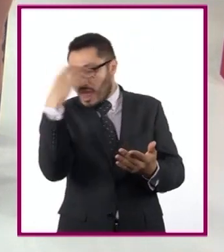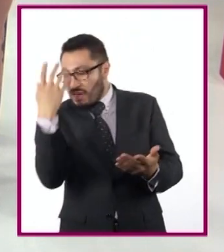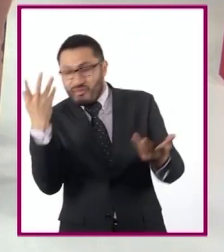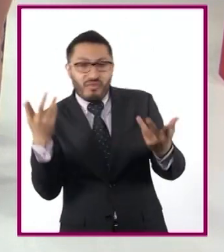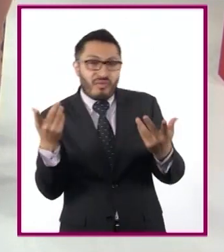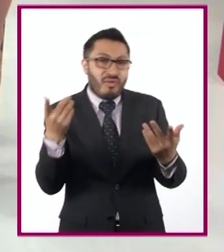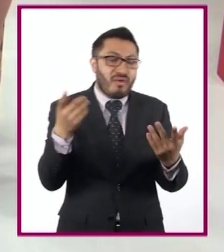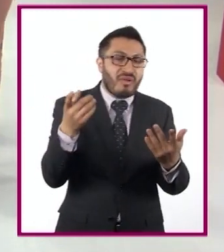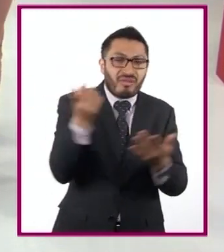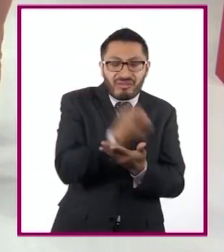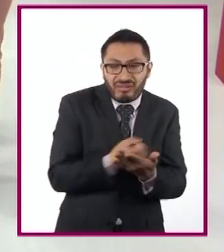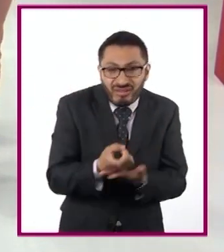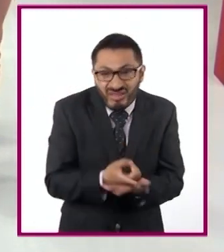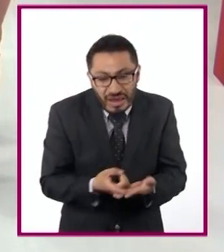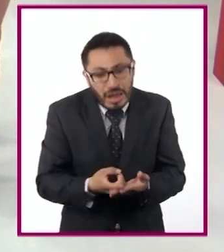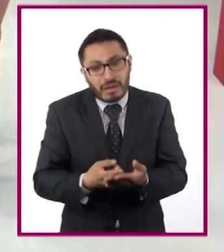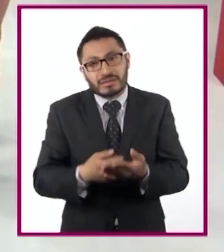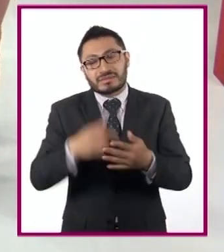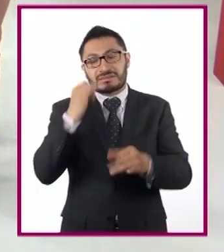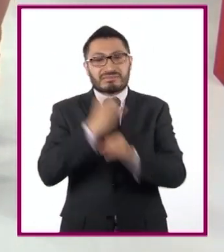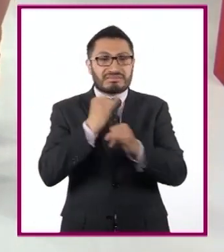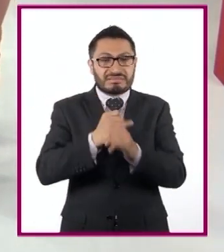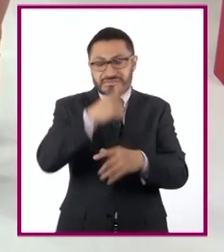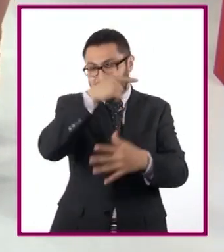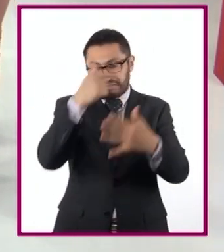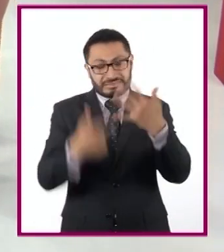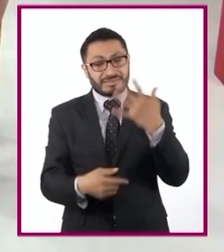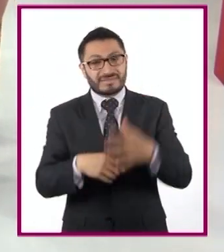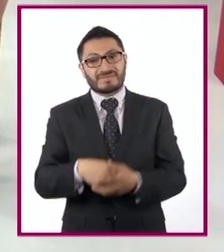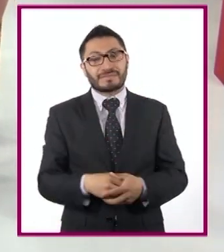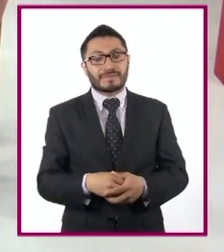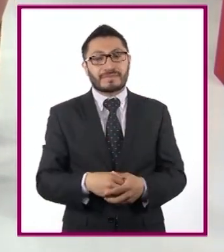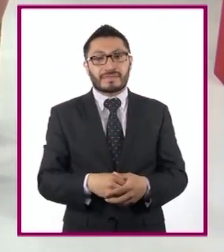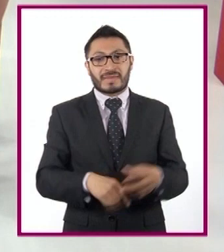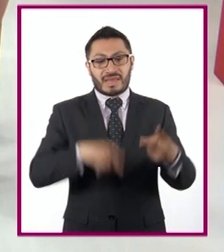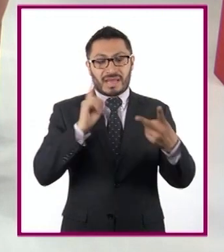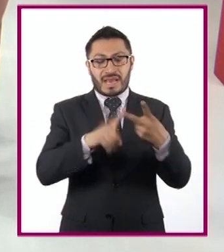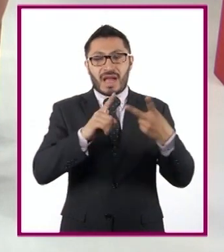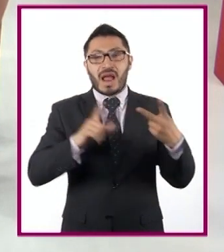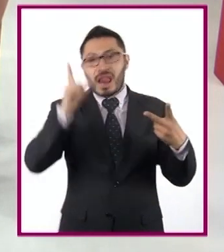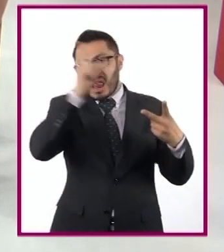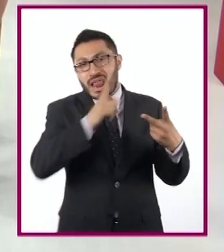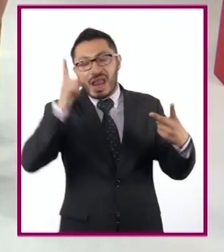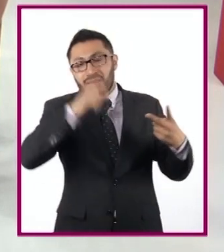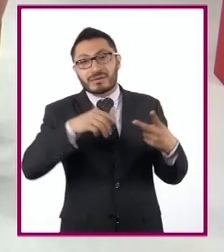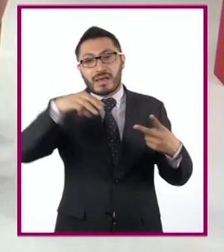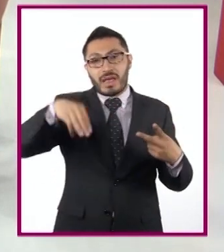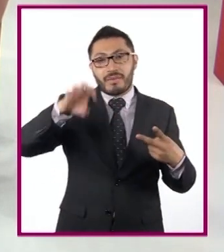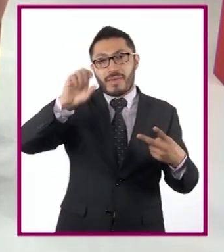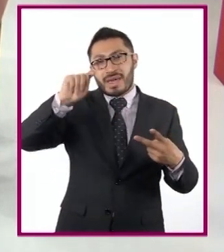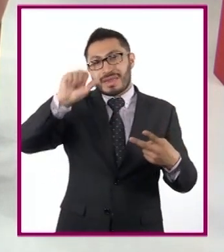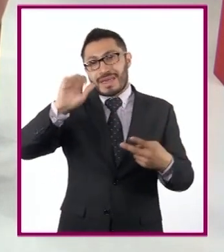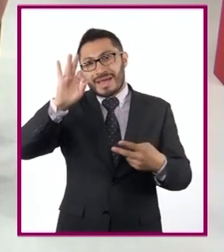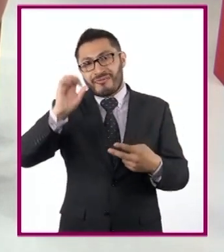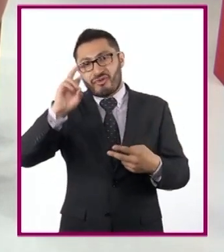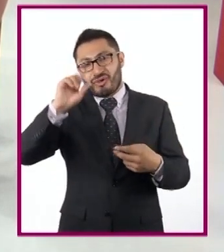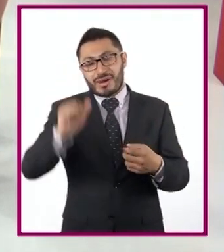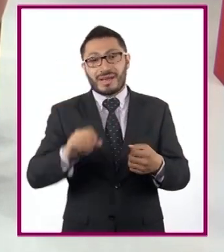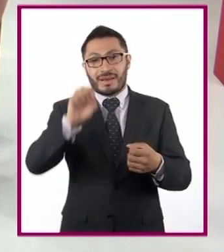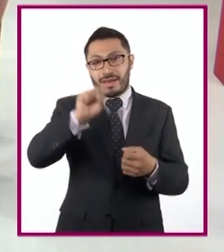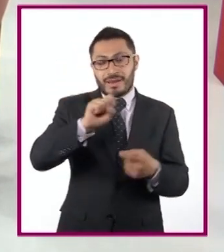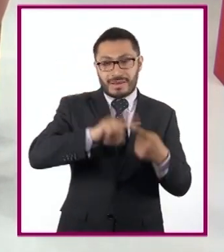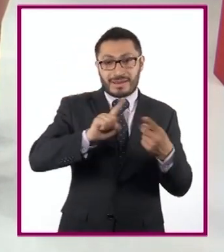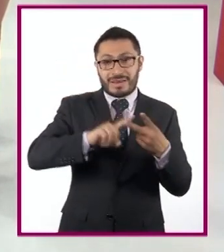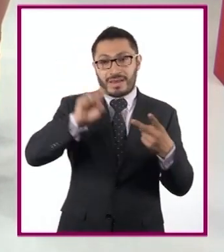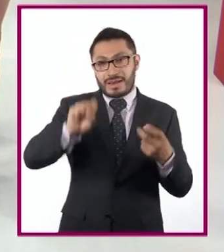fotografías, gráficos, multimedia, entre otros. Y los recursos lingüísticos como la metáfora, el símil,